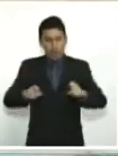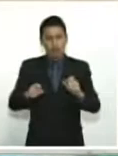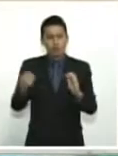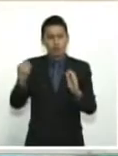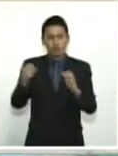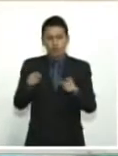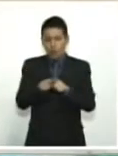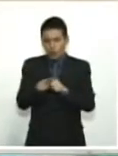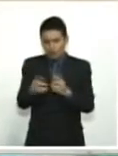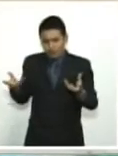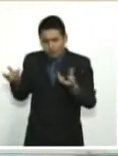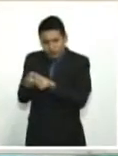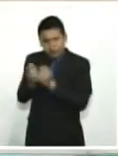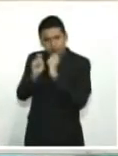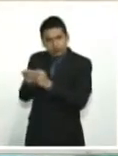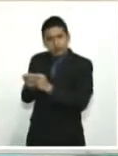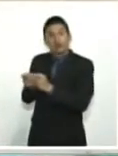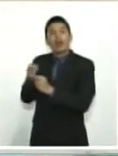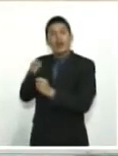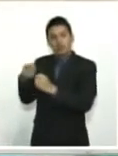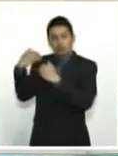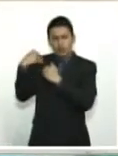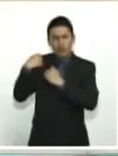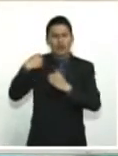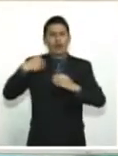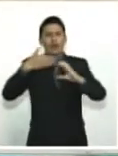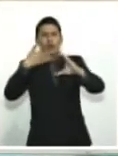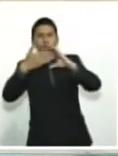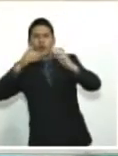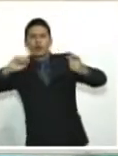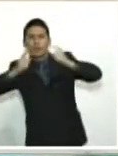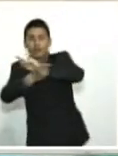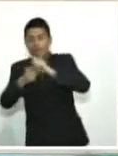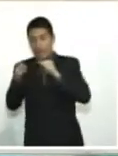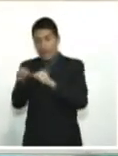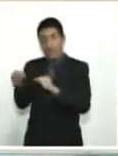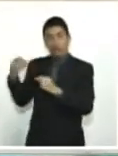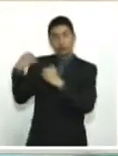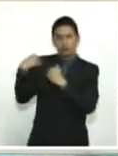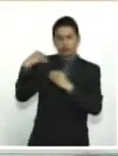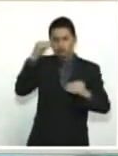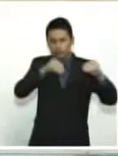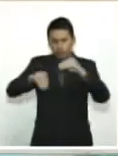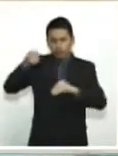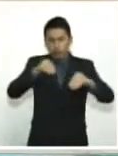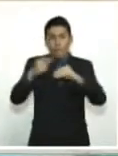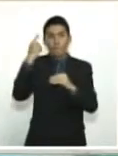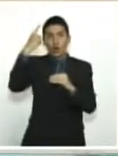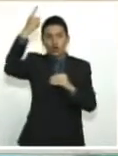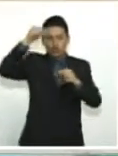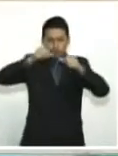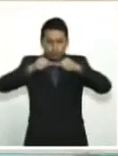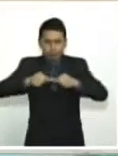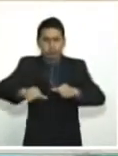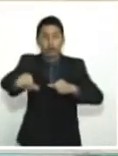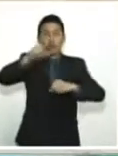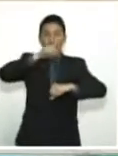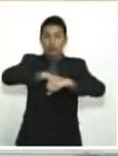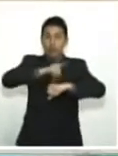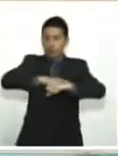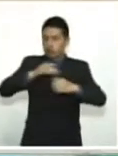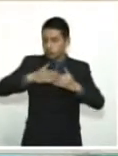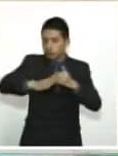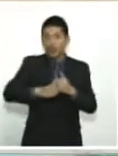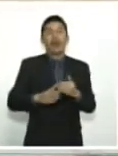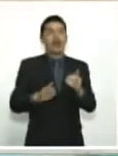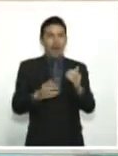agencia para el cambio climático que permita y garantice unas políticas sostenibles en el tiempo y haya entonces una